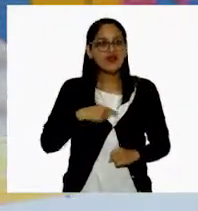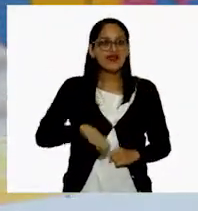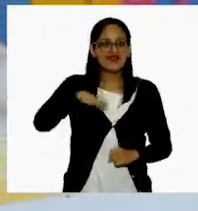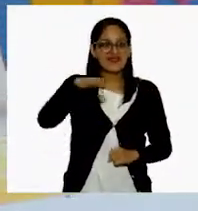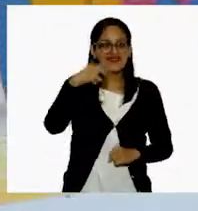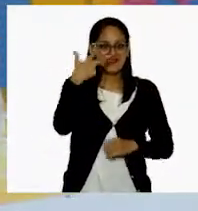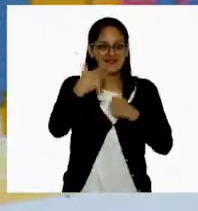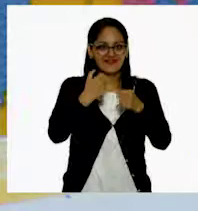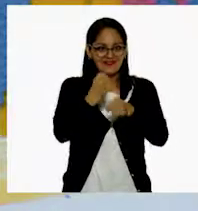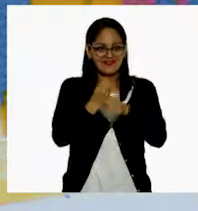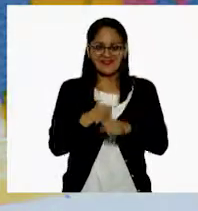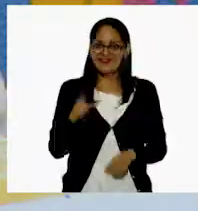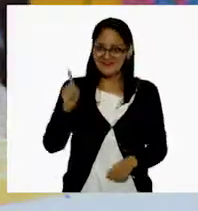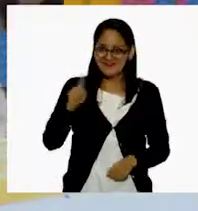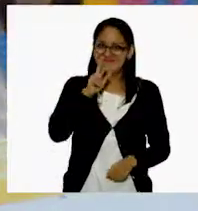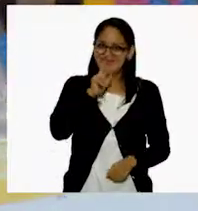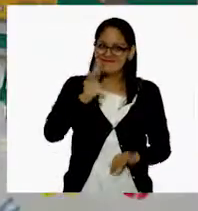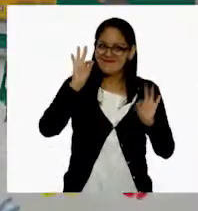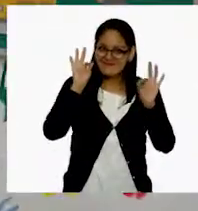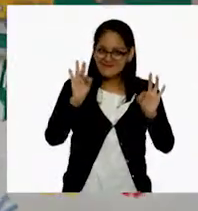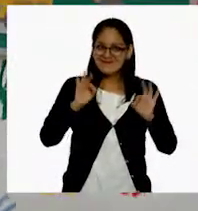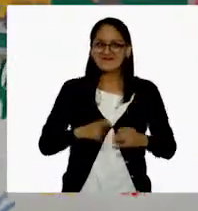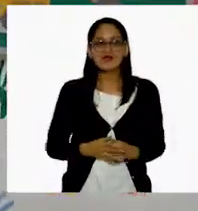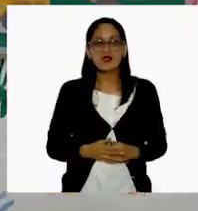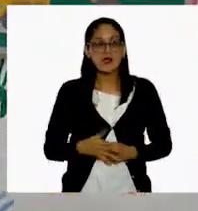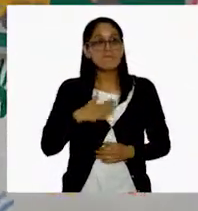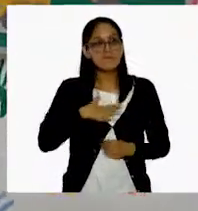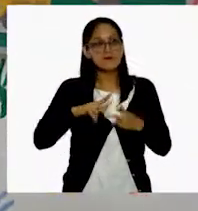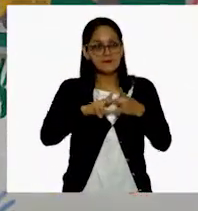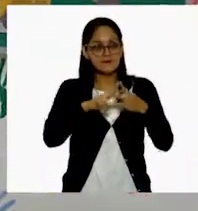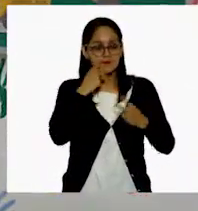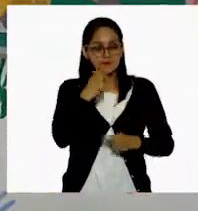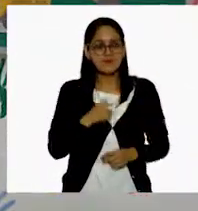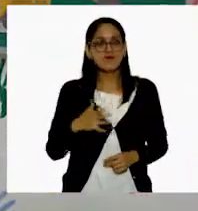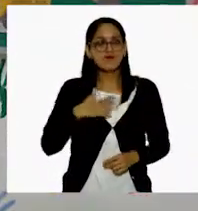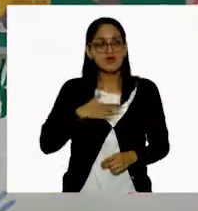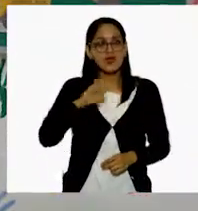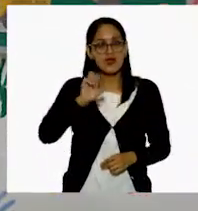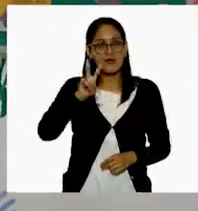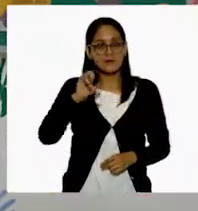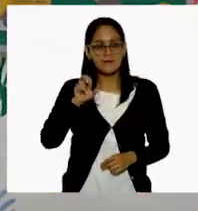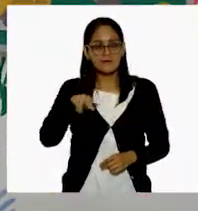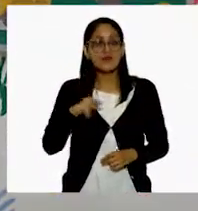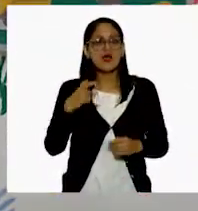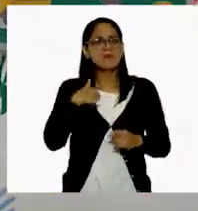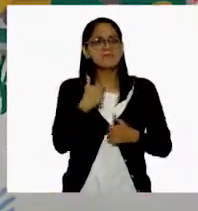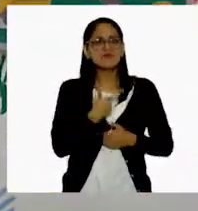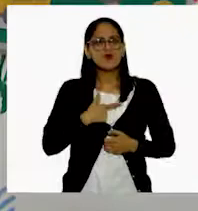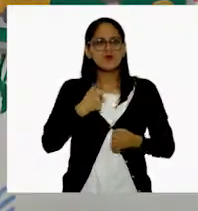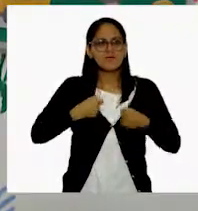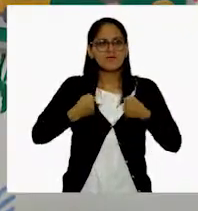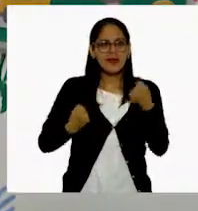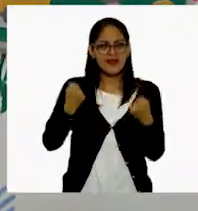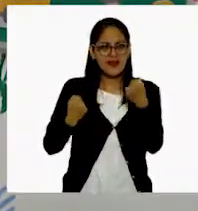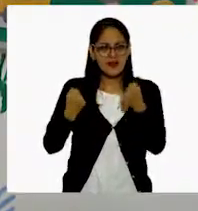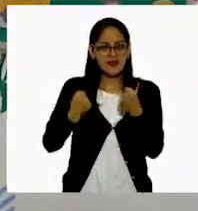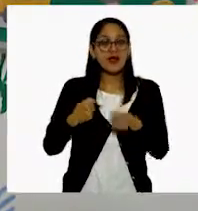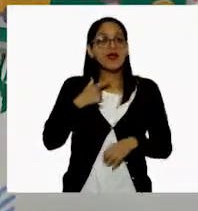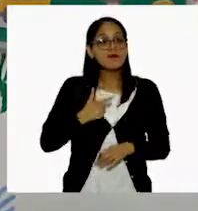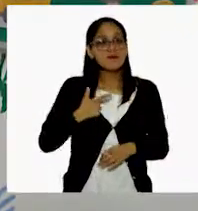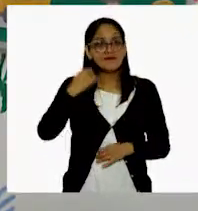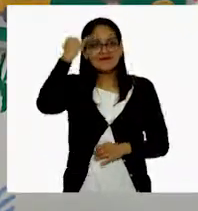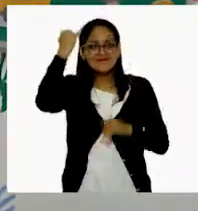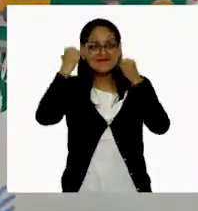8 años. ¡Excelente respuesta, Gloria! Muy bien. La mía dice, soy Evelyn, me encanta manejar. Soy muy creativa y me gustan